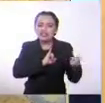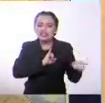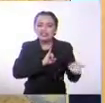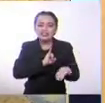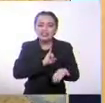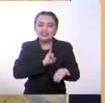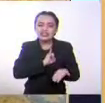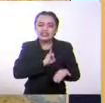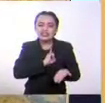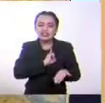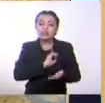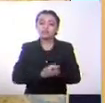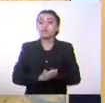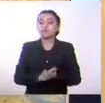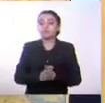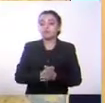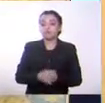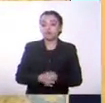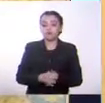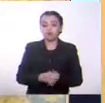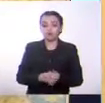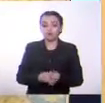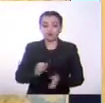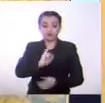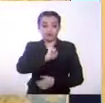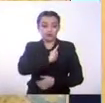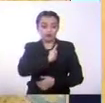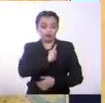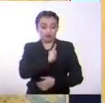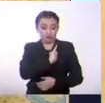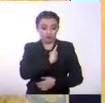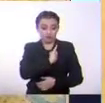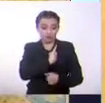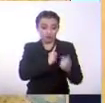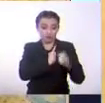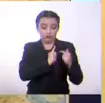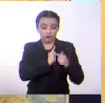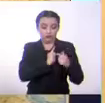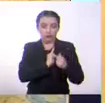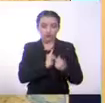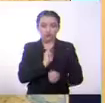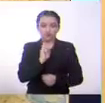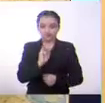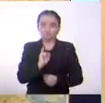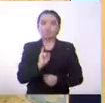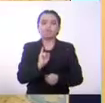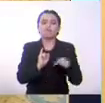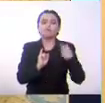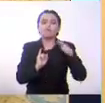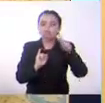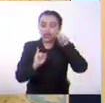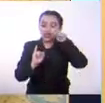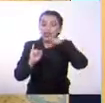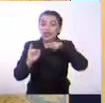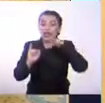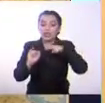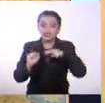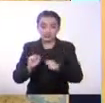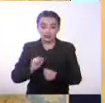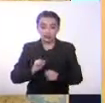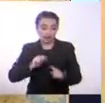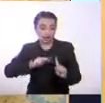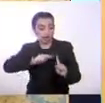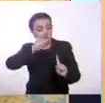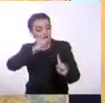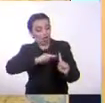la identidad la vamos a entender como un conjunto de características que van a tener las personas y que